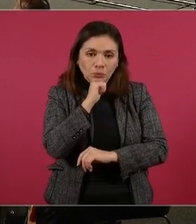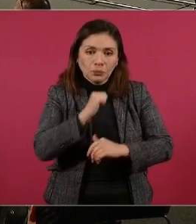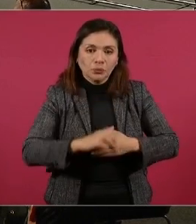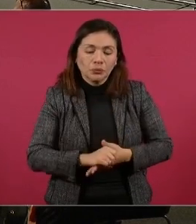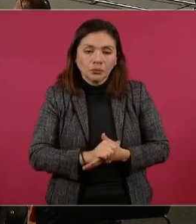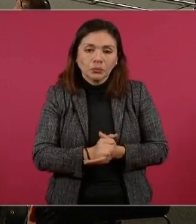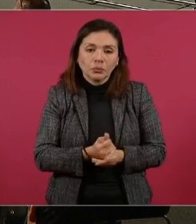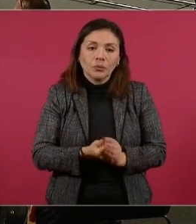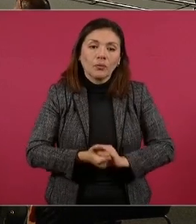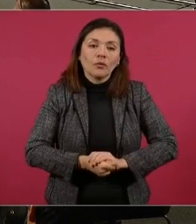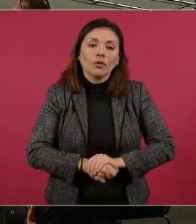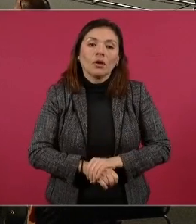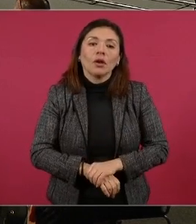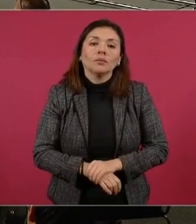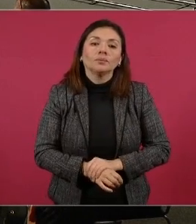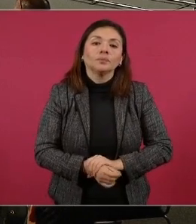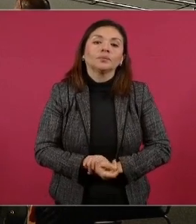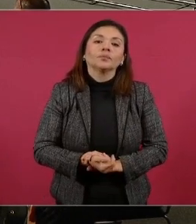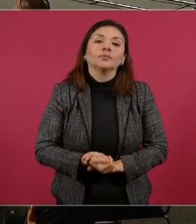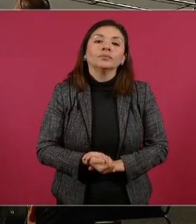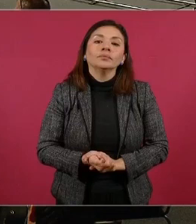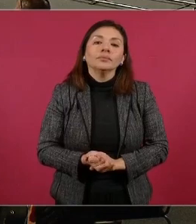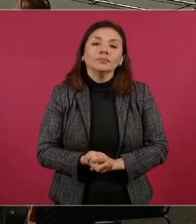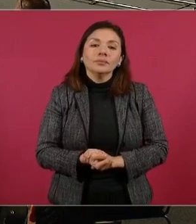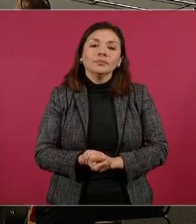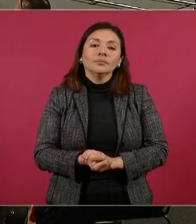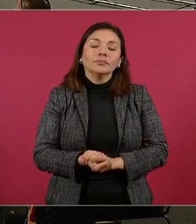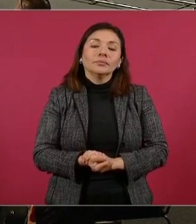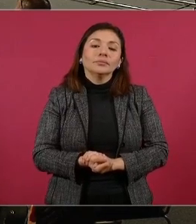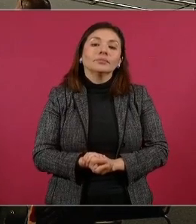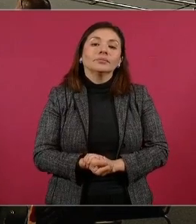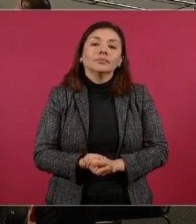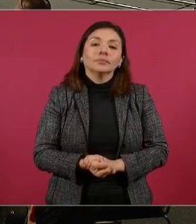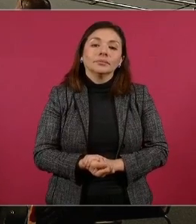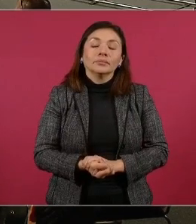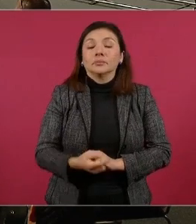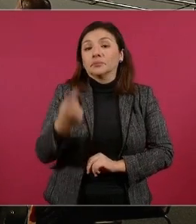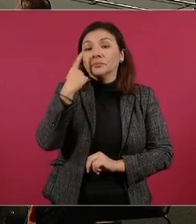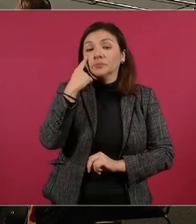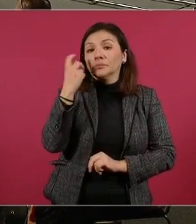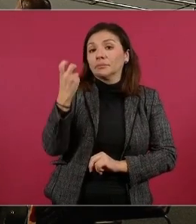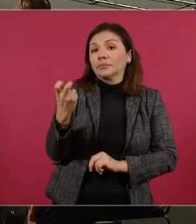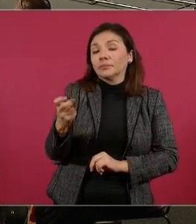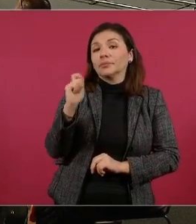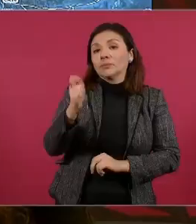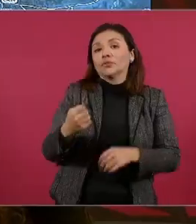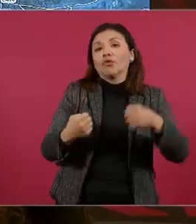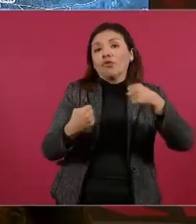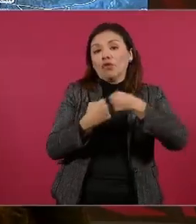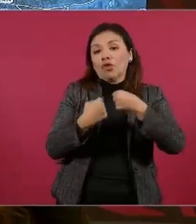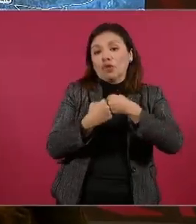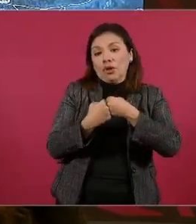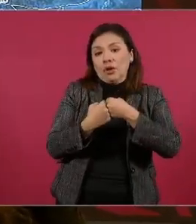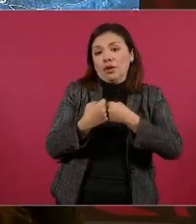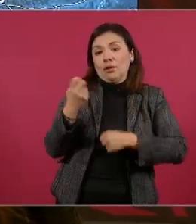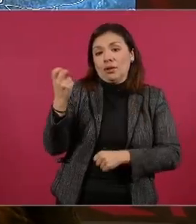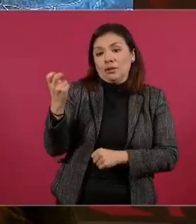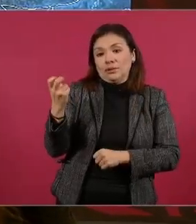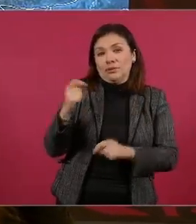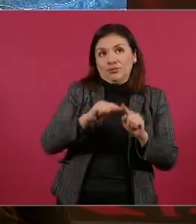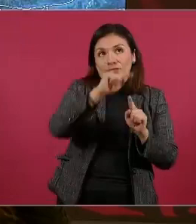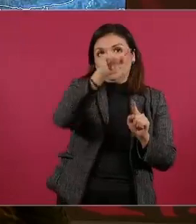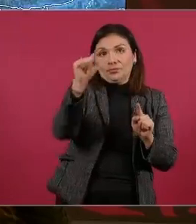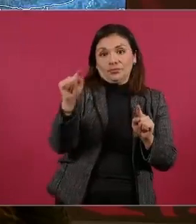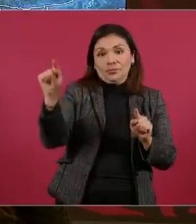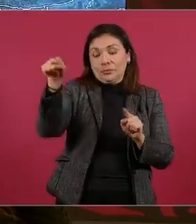reporte tiene de Cuánta gente ha salido aquí miren y aquí está esta es la frontera